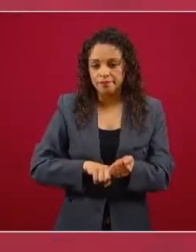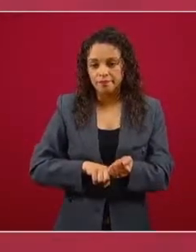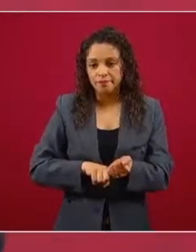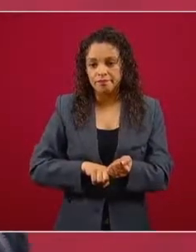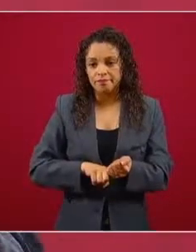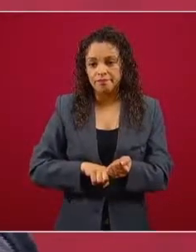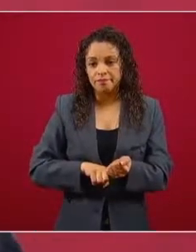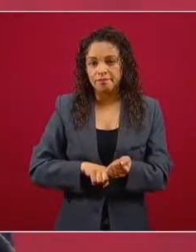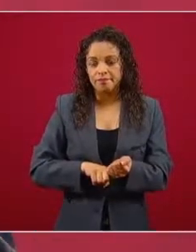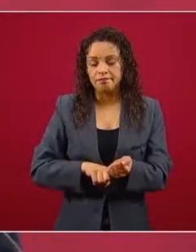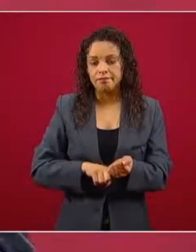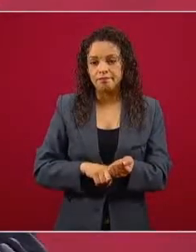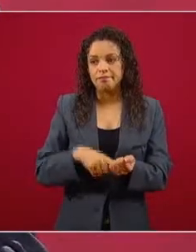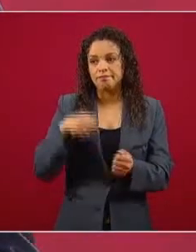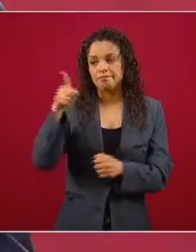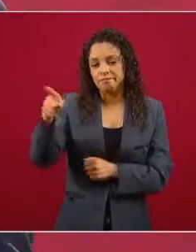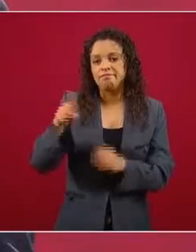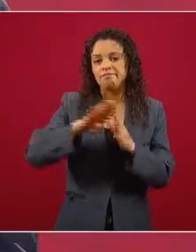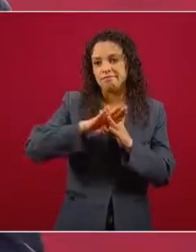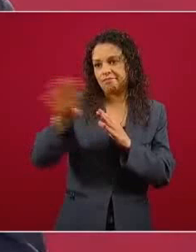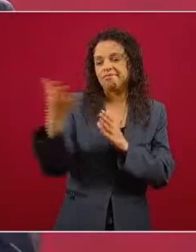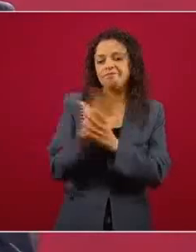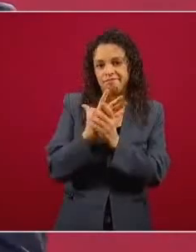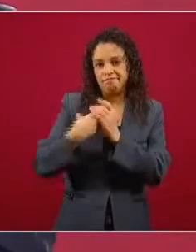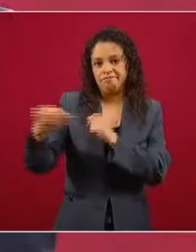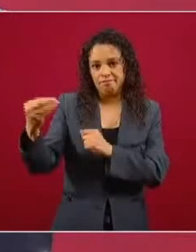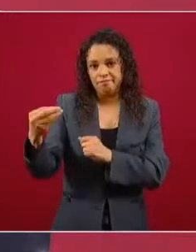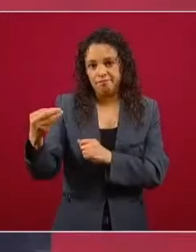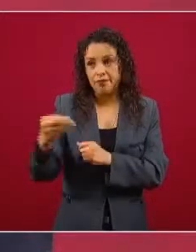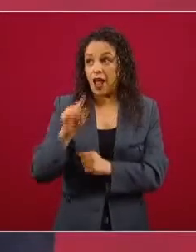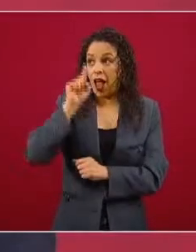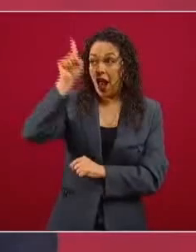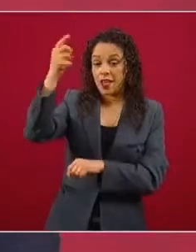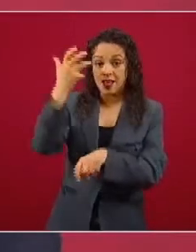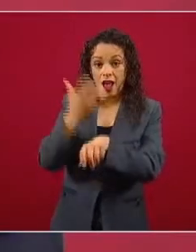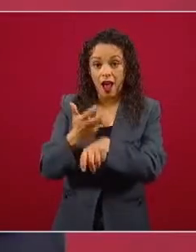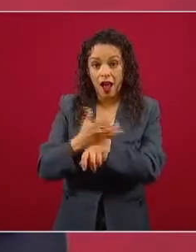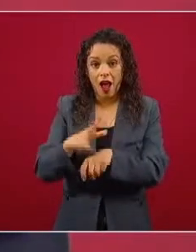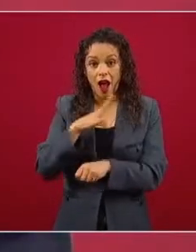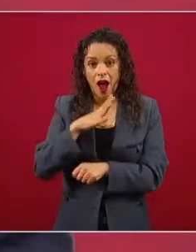Han formado una comunidad en Estados Unidos,